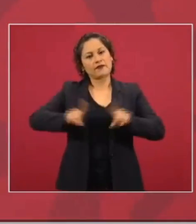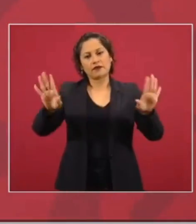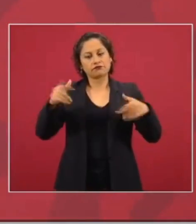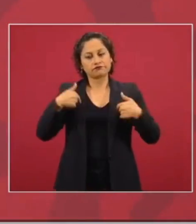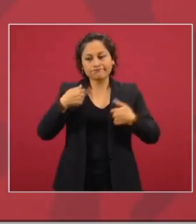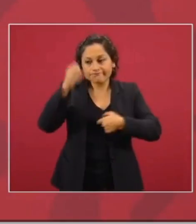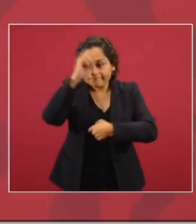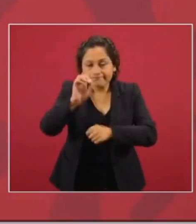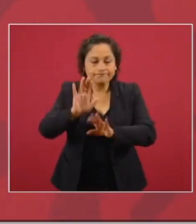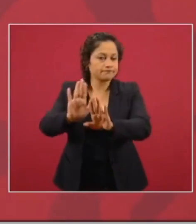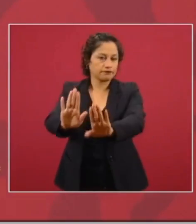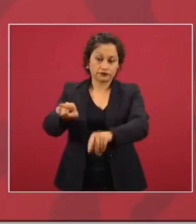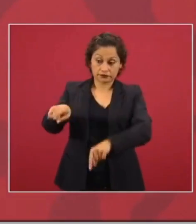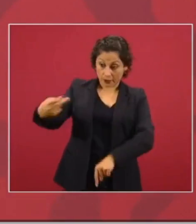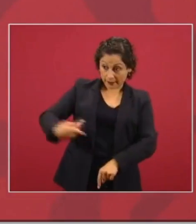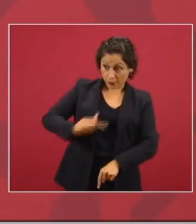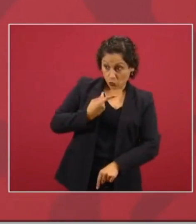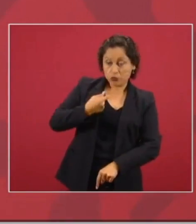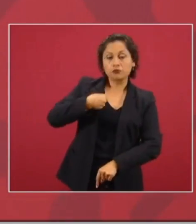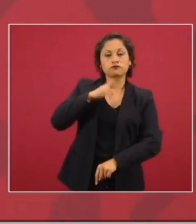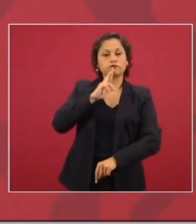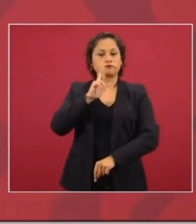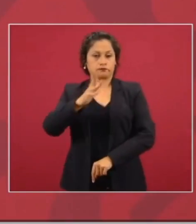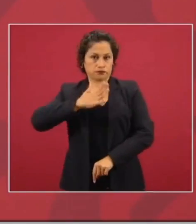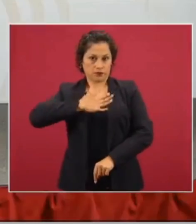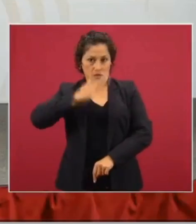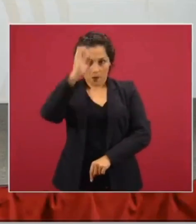Ya no me meto. Estoy contestando lo que yo opino